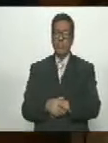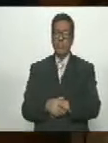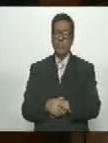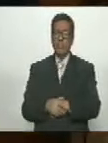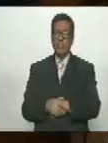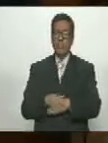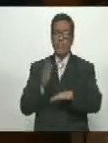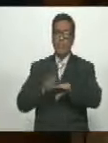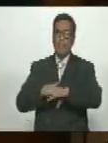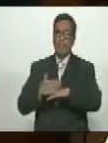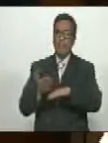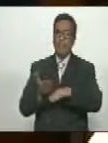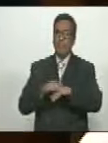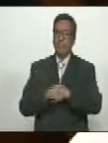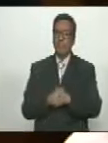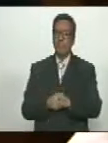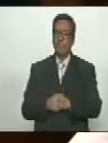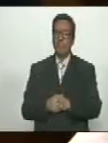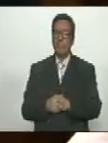porque